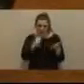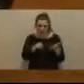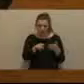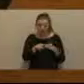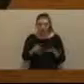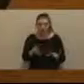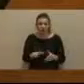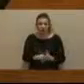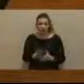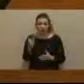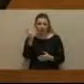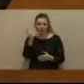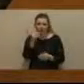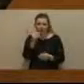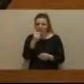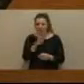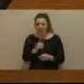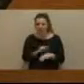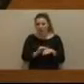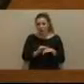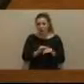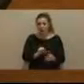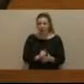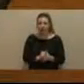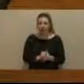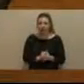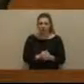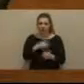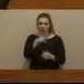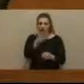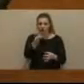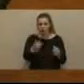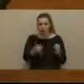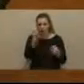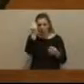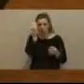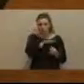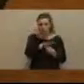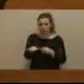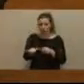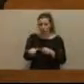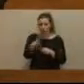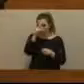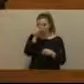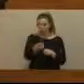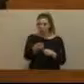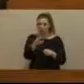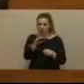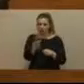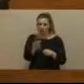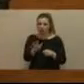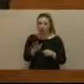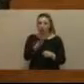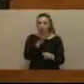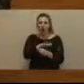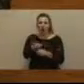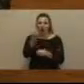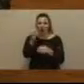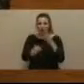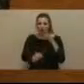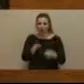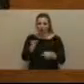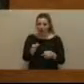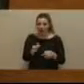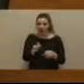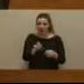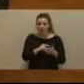medida. Porque los juzgados es un ámbito que me parece muy respetable y muy correcto, pero es el ámbito judicial. No hay ni una otra